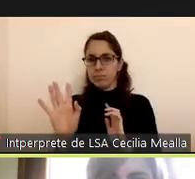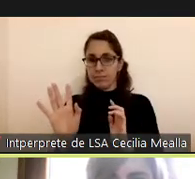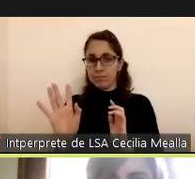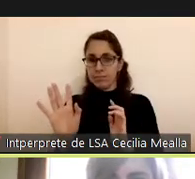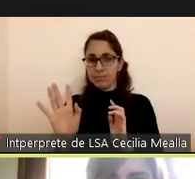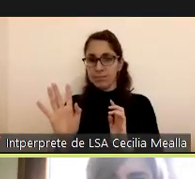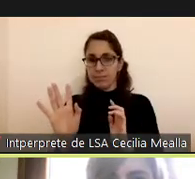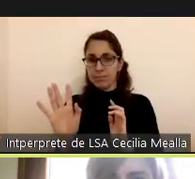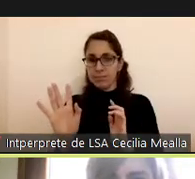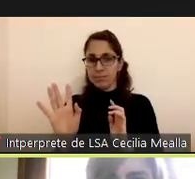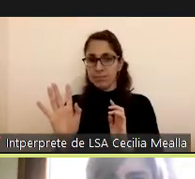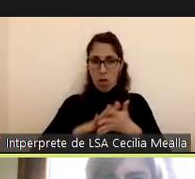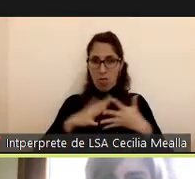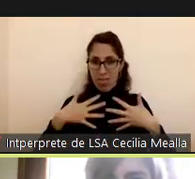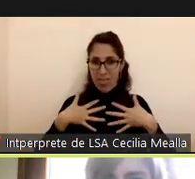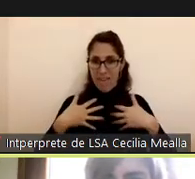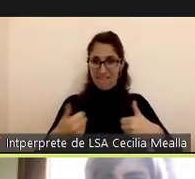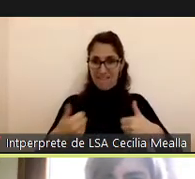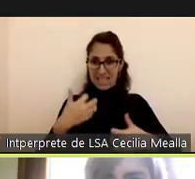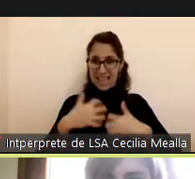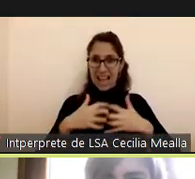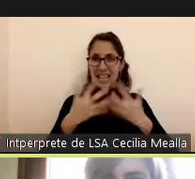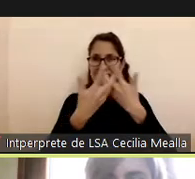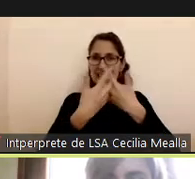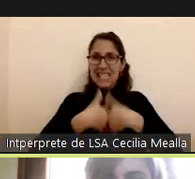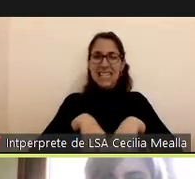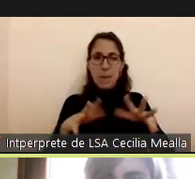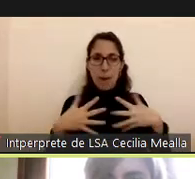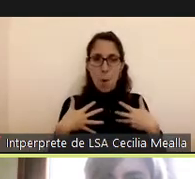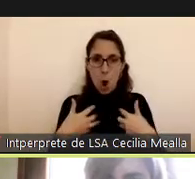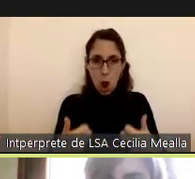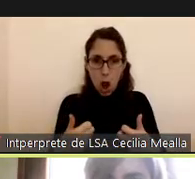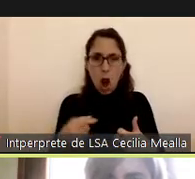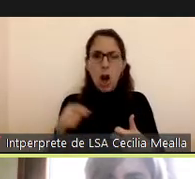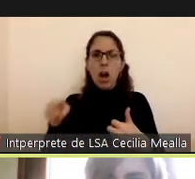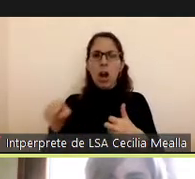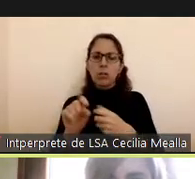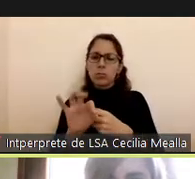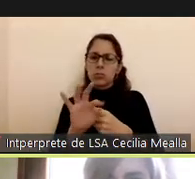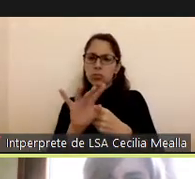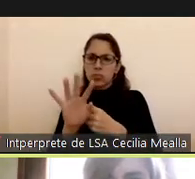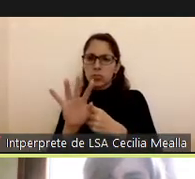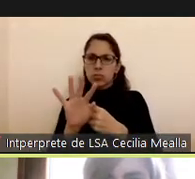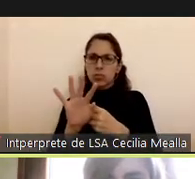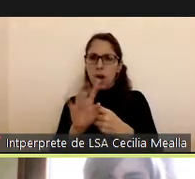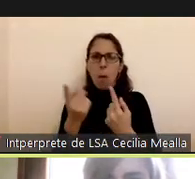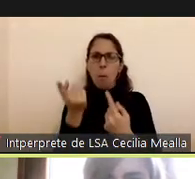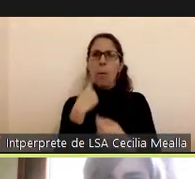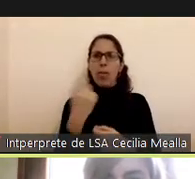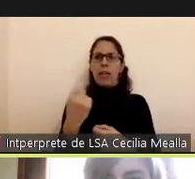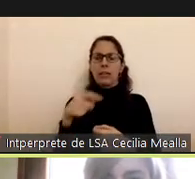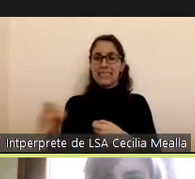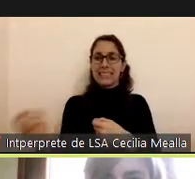este antígeno, que es el ácido teicoico o lipoteicoico, y